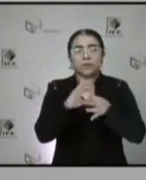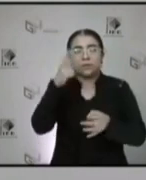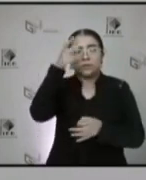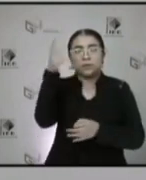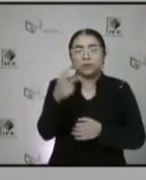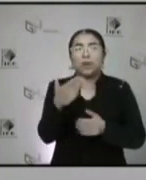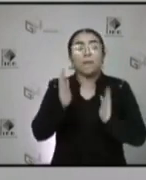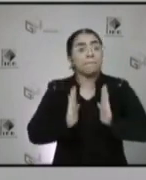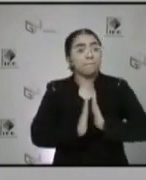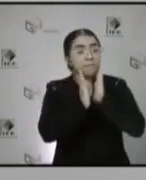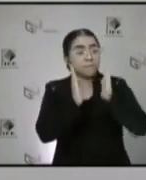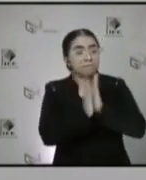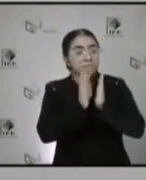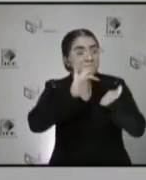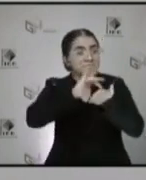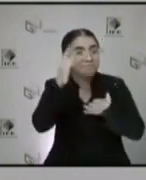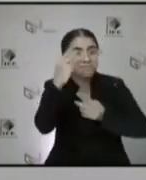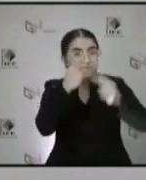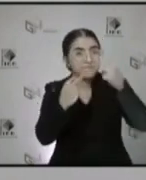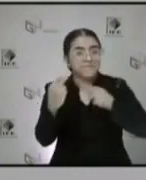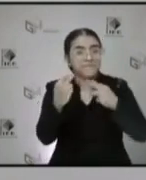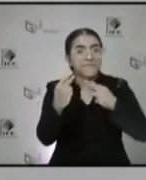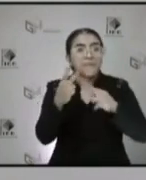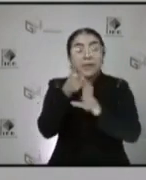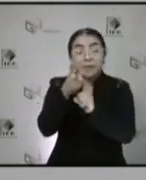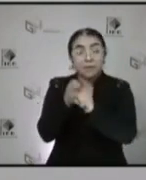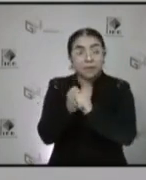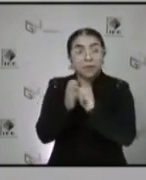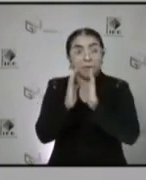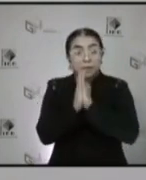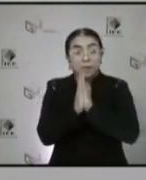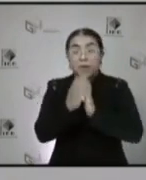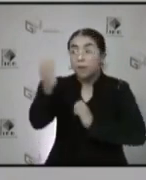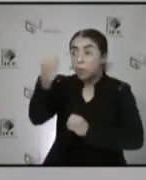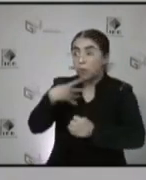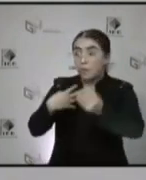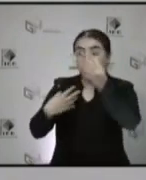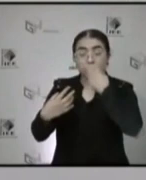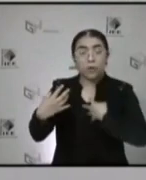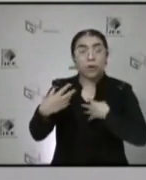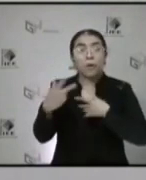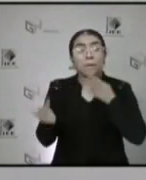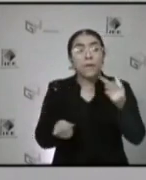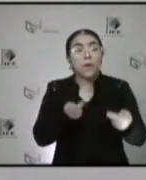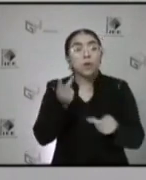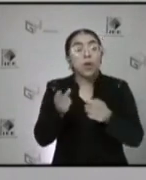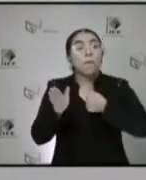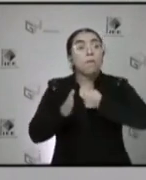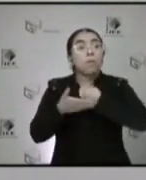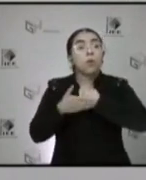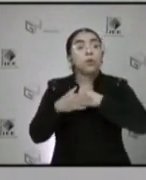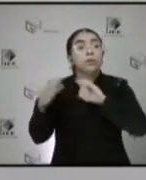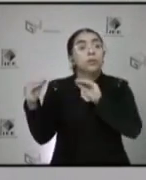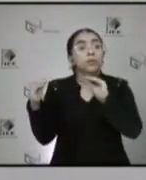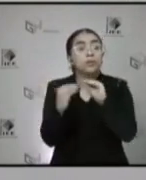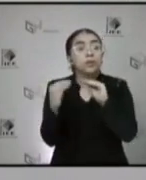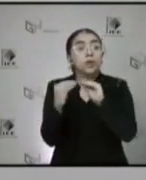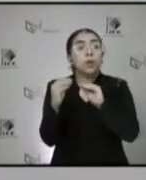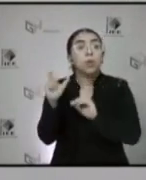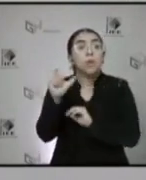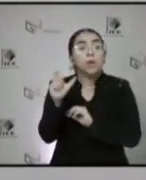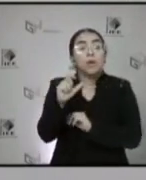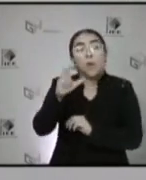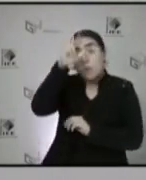hidalguense por su participación y, por supuesto, los invitamos a que sigan enviando sus preguntas para los siguientes debates que se llevarán a cabo